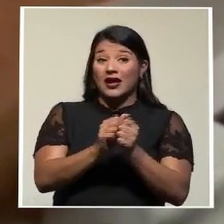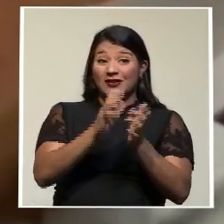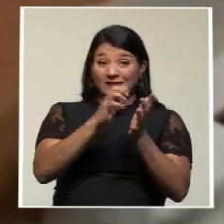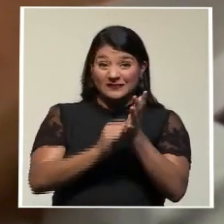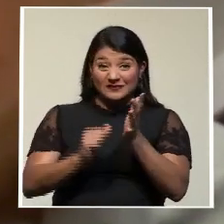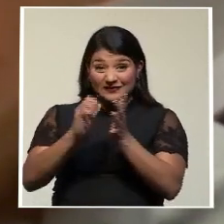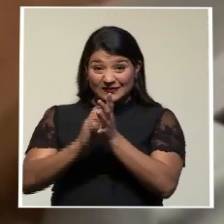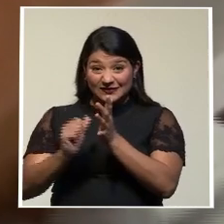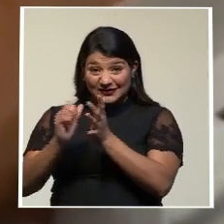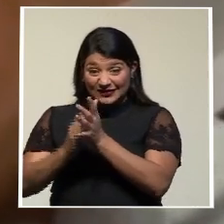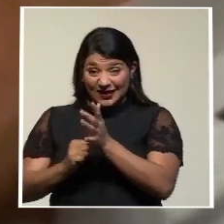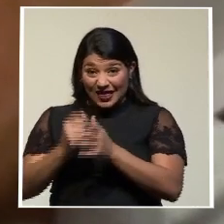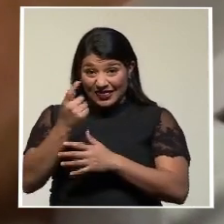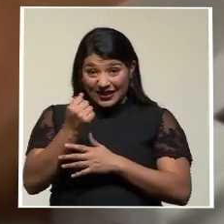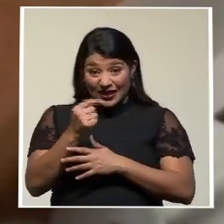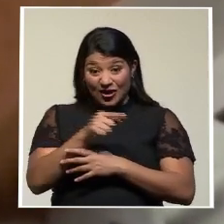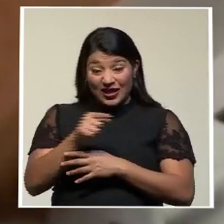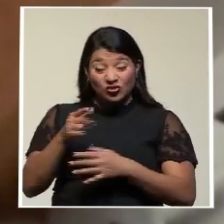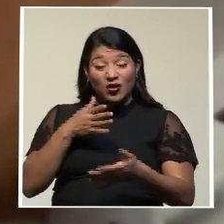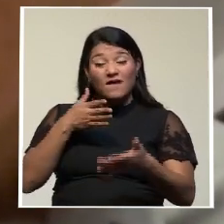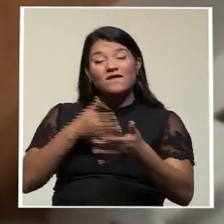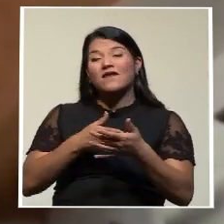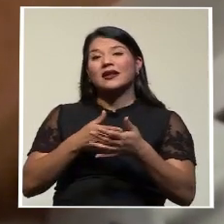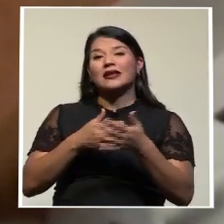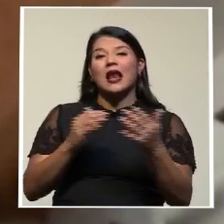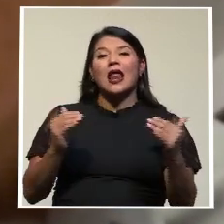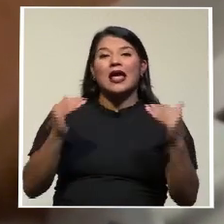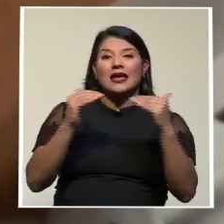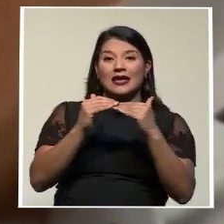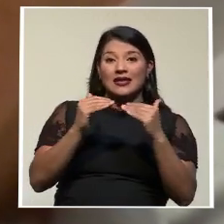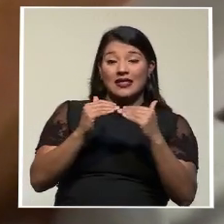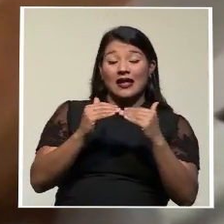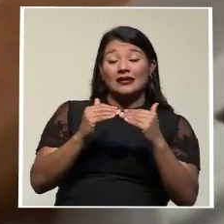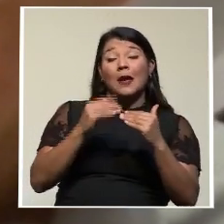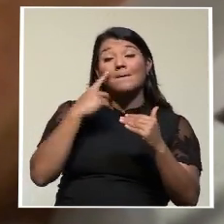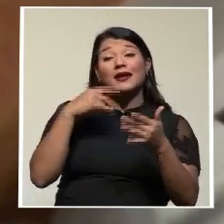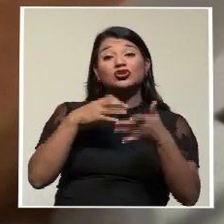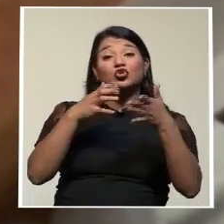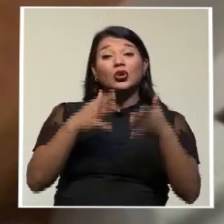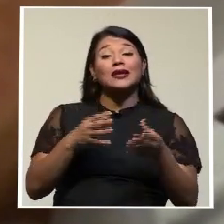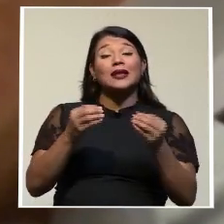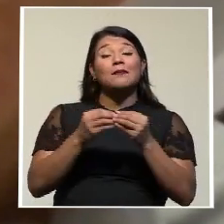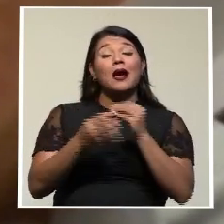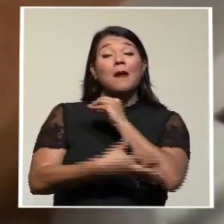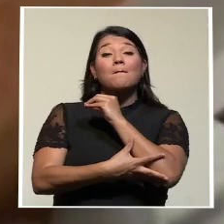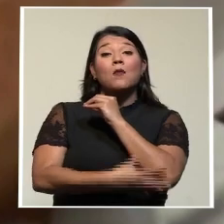la capacidad de los estudiantes más pobres de acceder a educación?